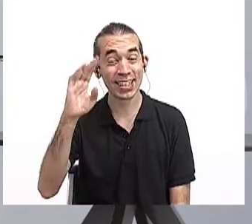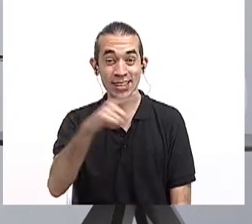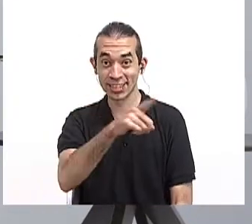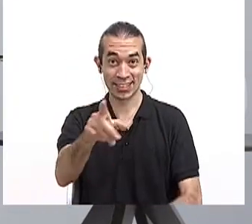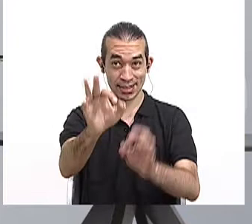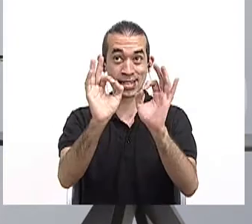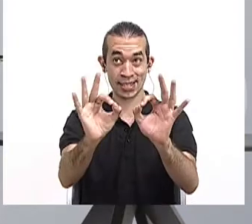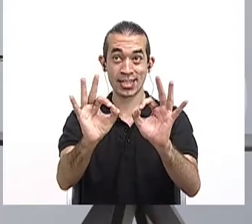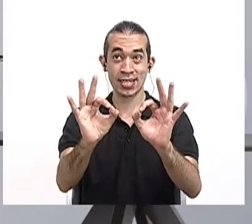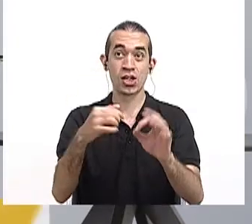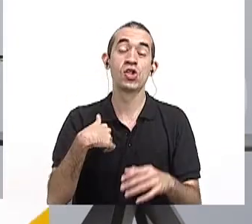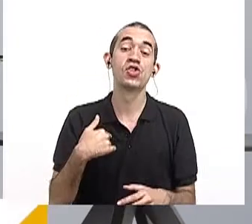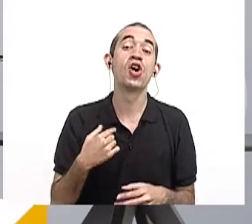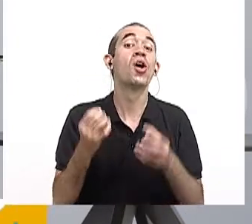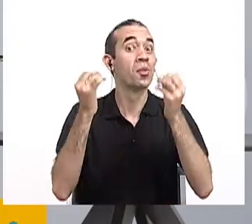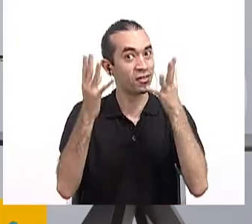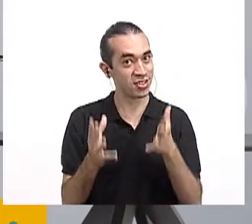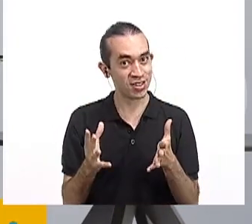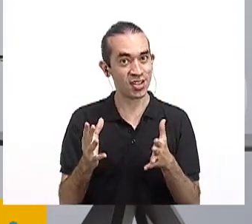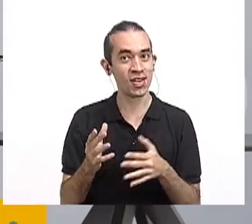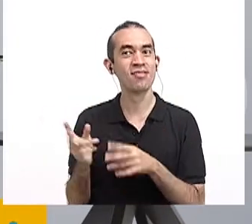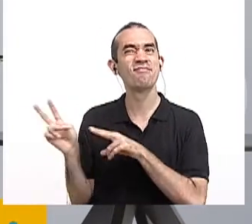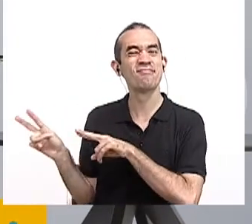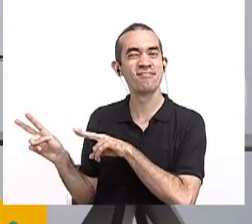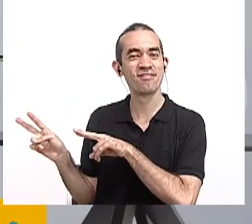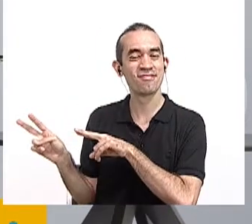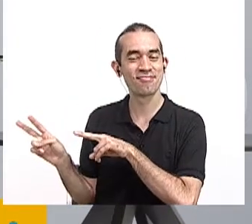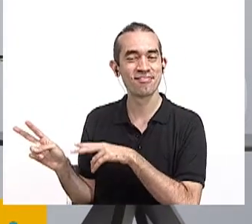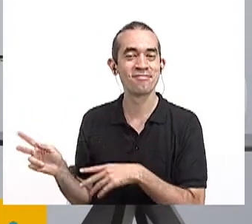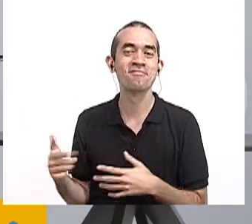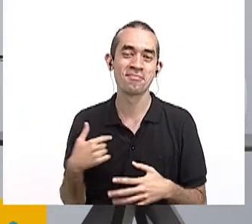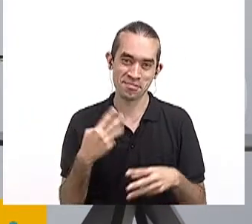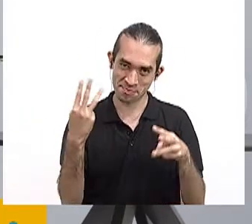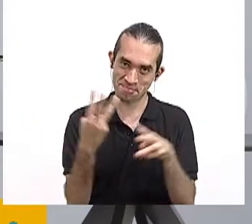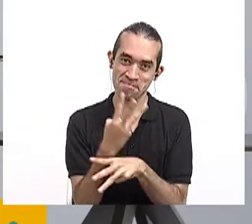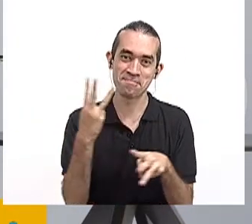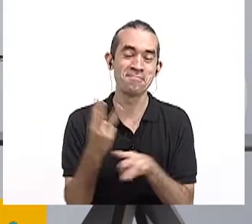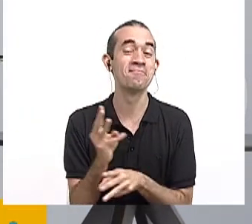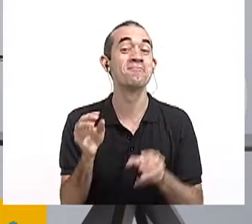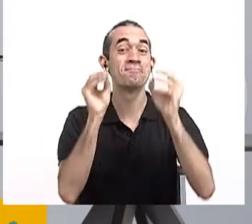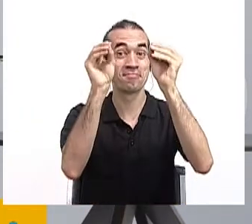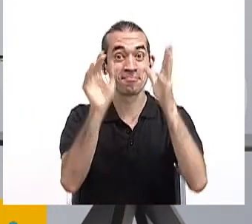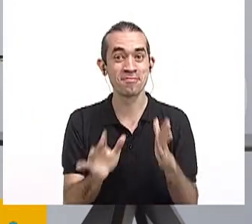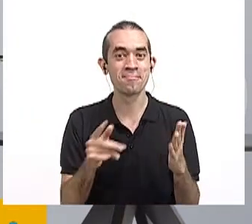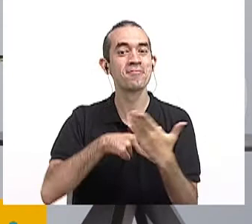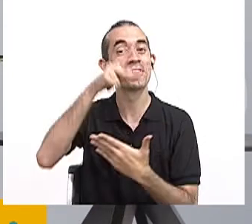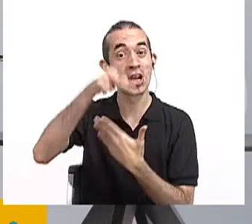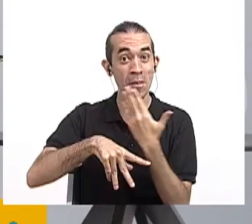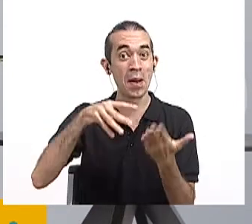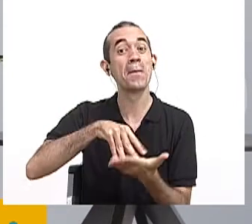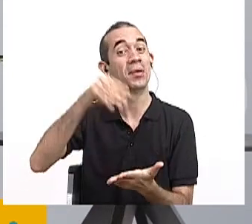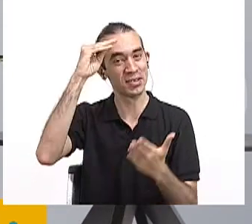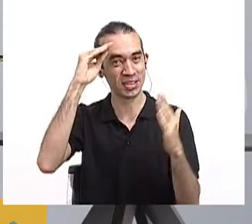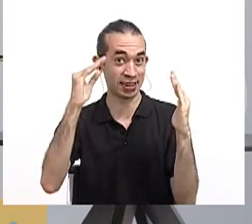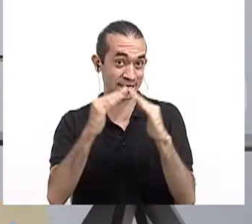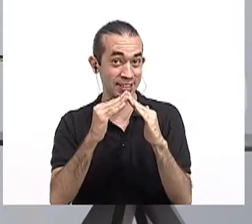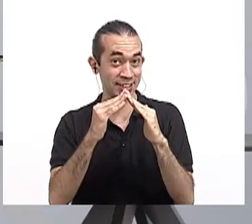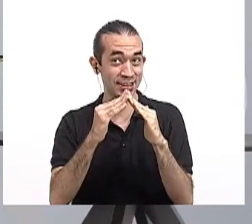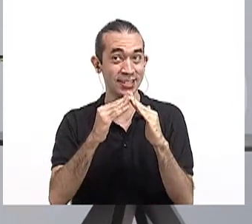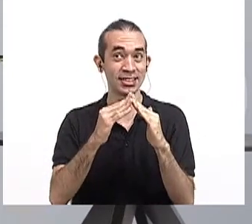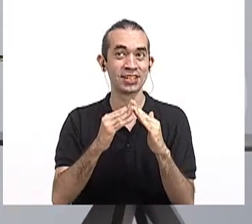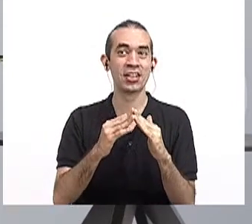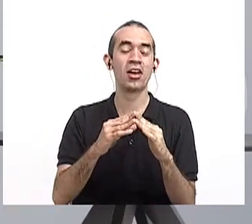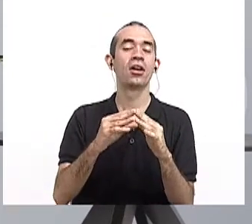¿cómo están? Yo soy Jensi Castro, su profesora de matemática del programa Aprendo en Casa,